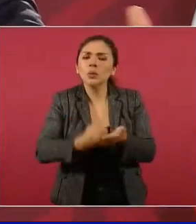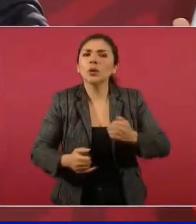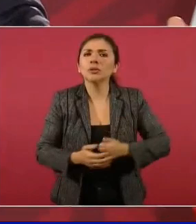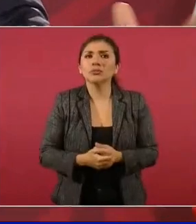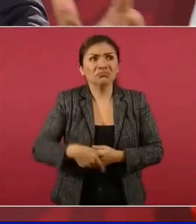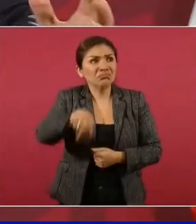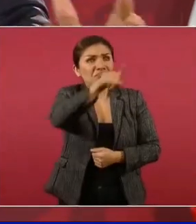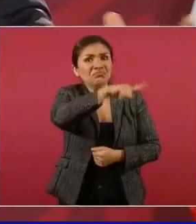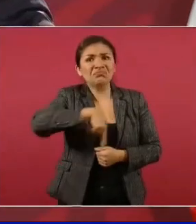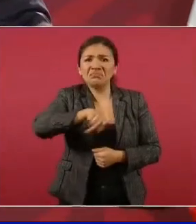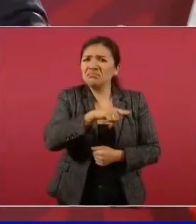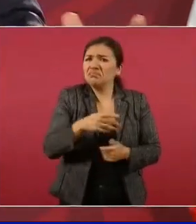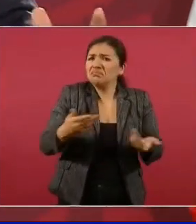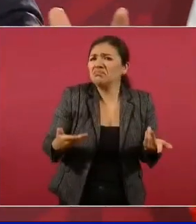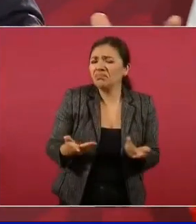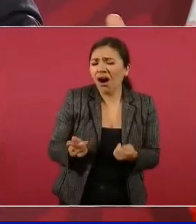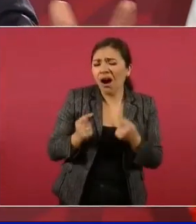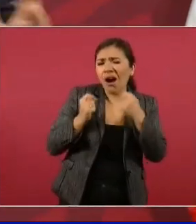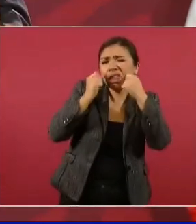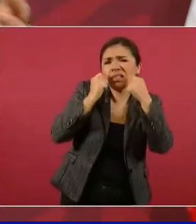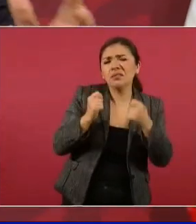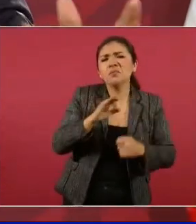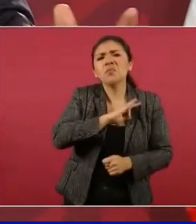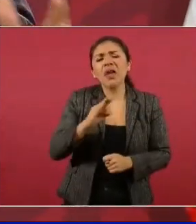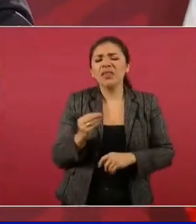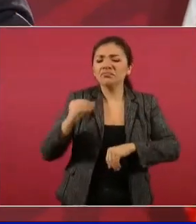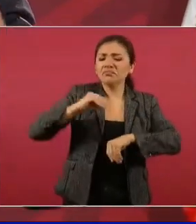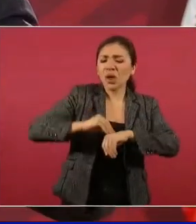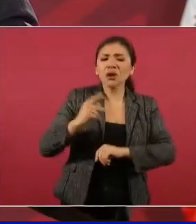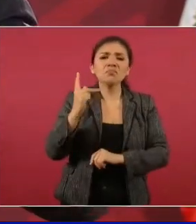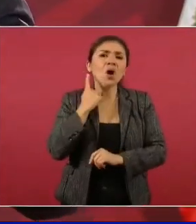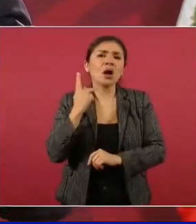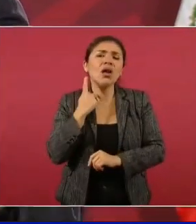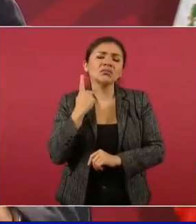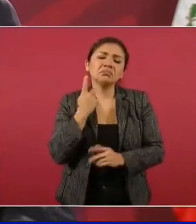política con sus políticos